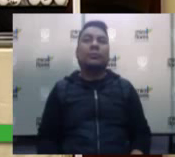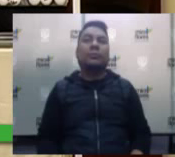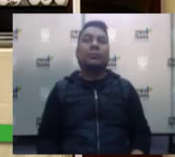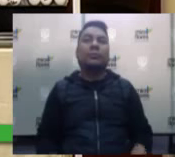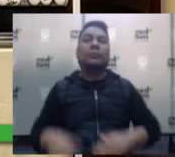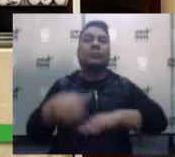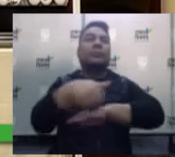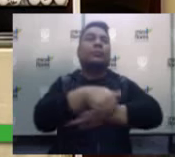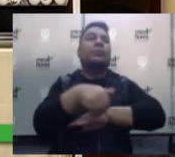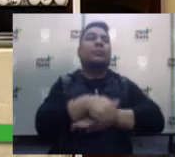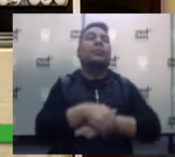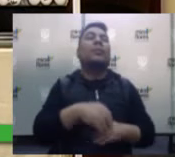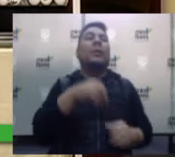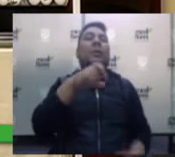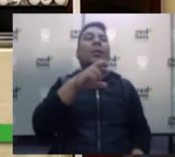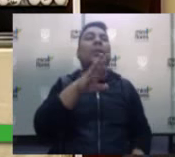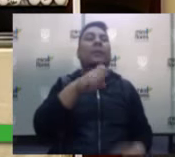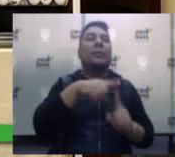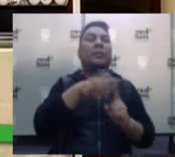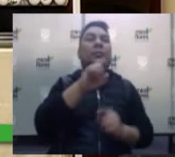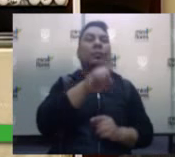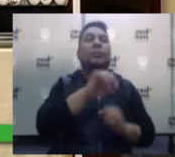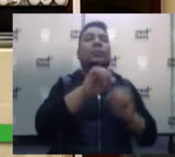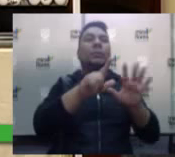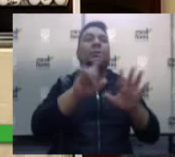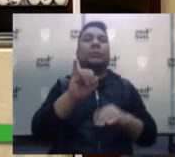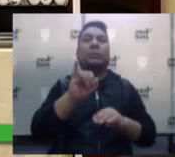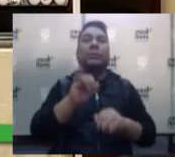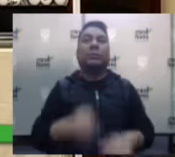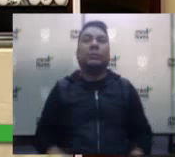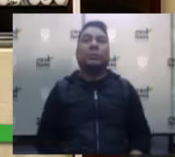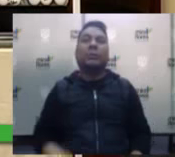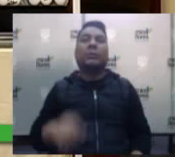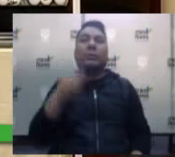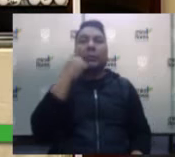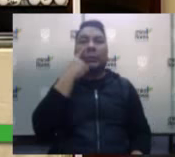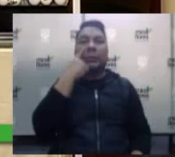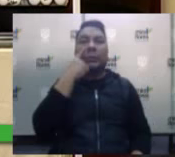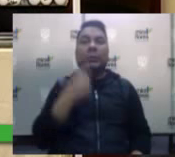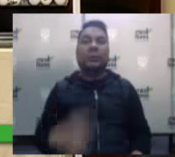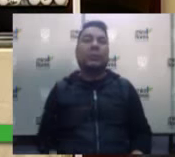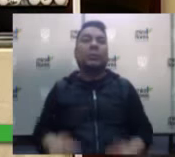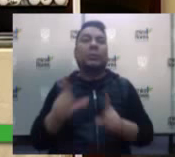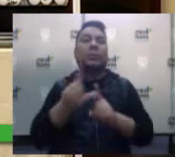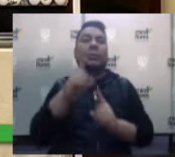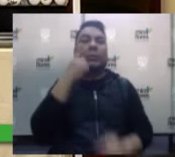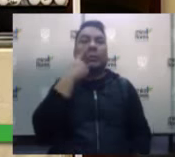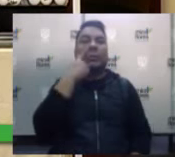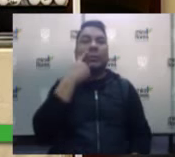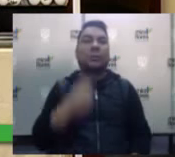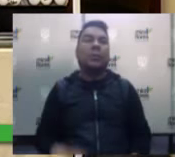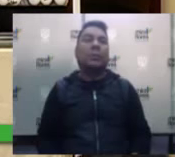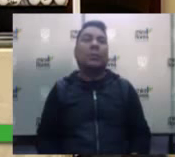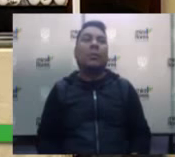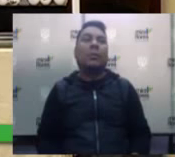Parque Federico Villarán, cuadra 1, frente al 176. I. Letra I.